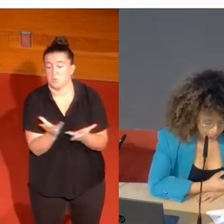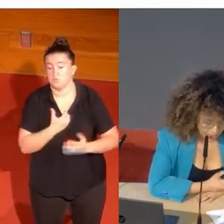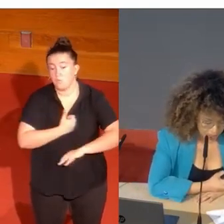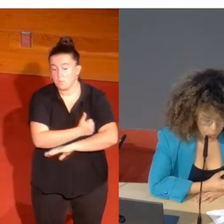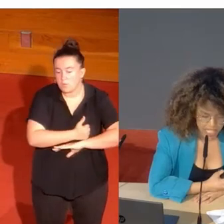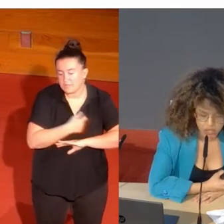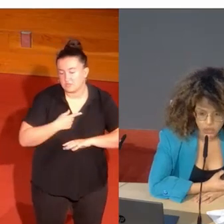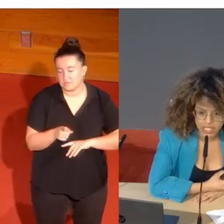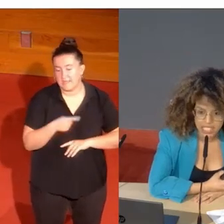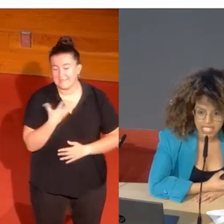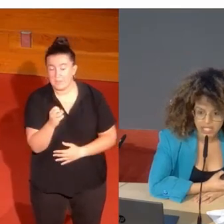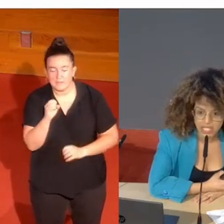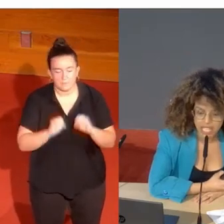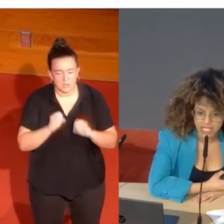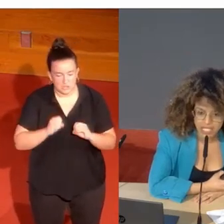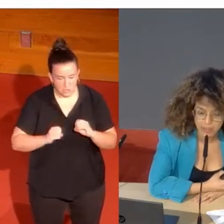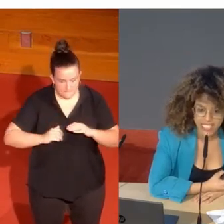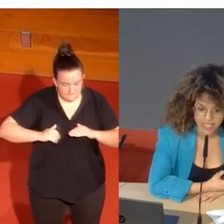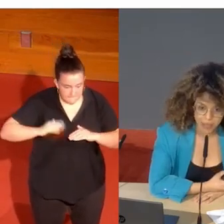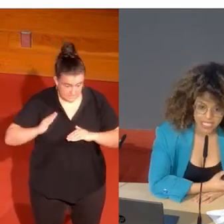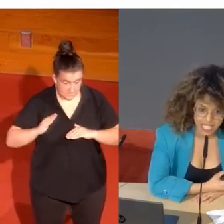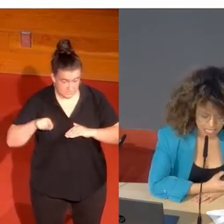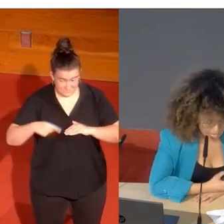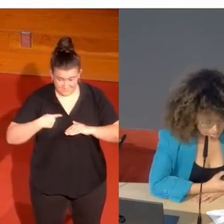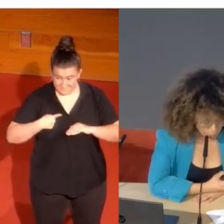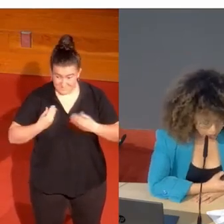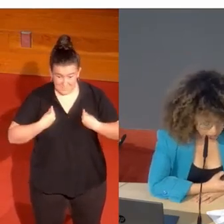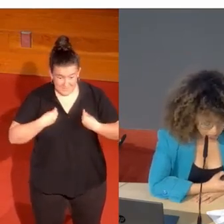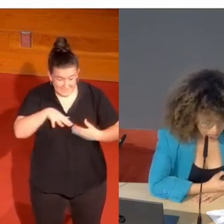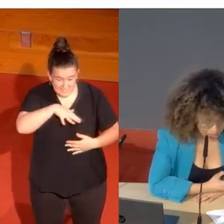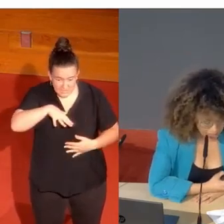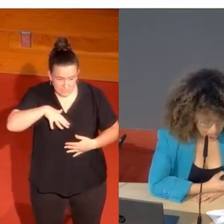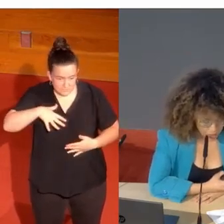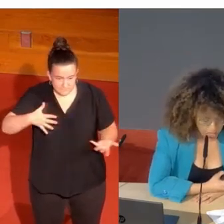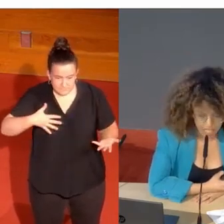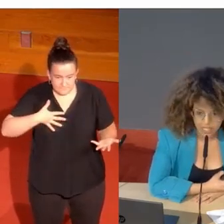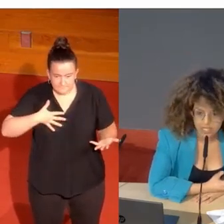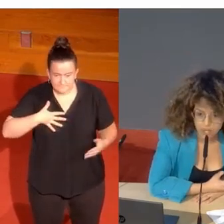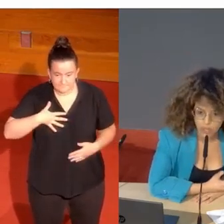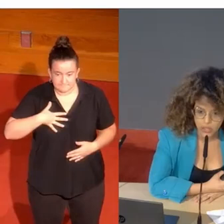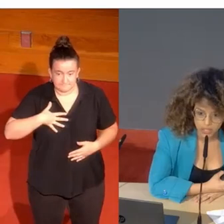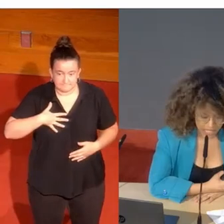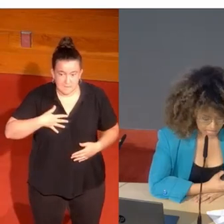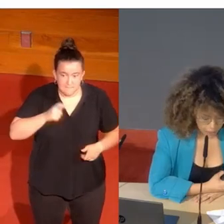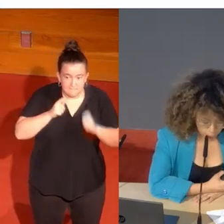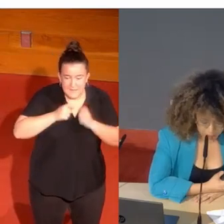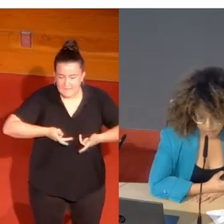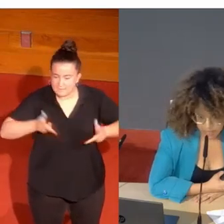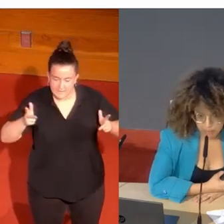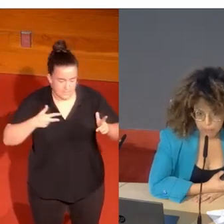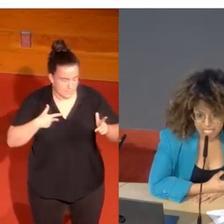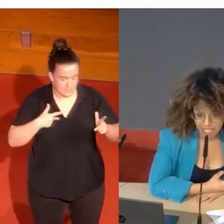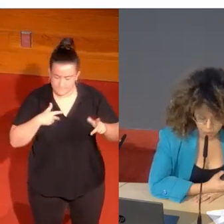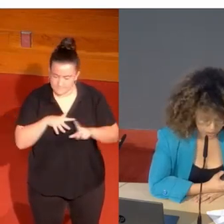vive en lugares donde la la libertad de prensa se encuentra en una situación